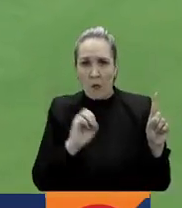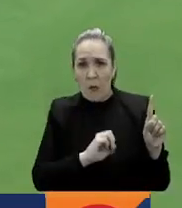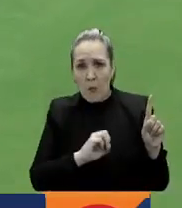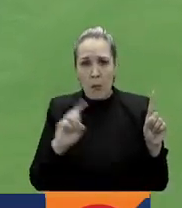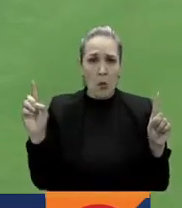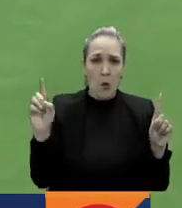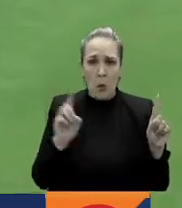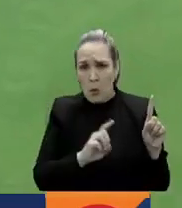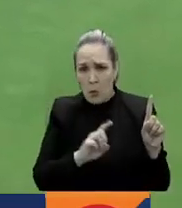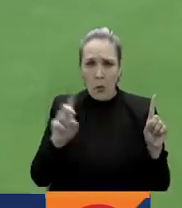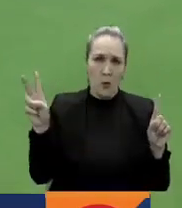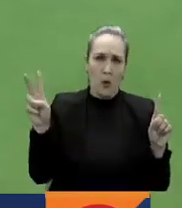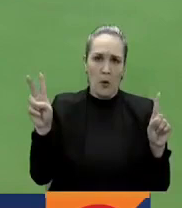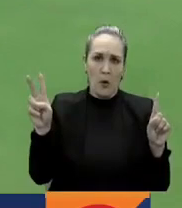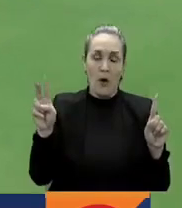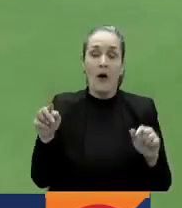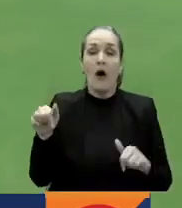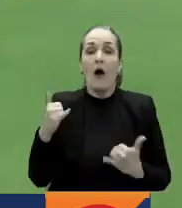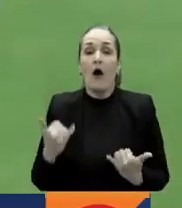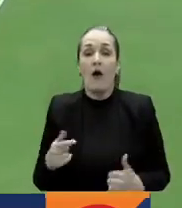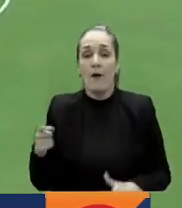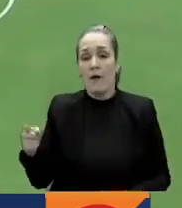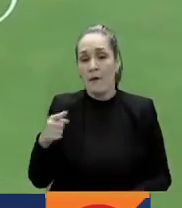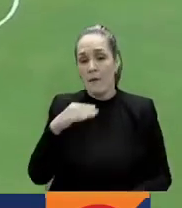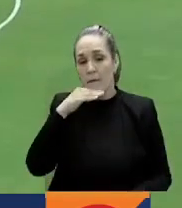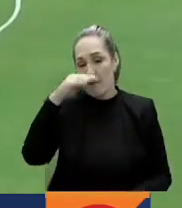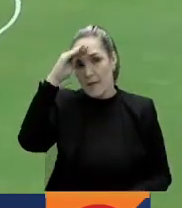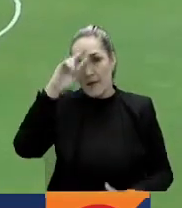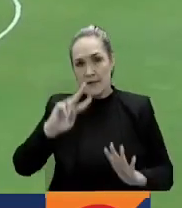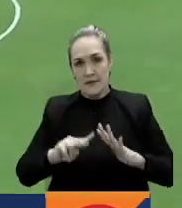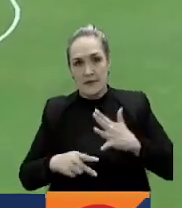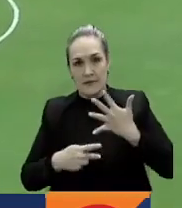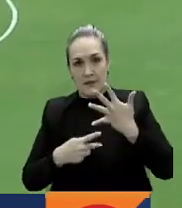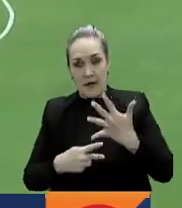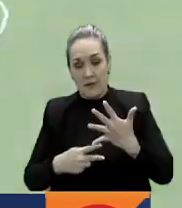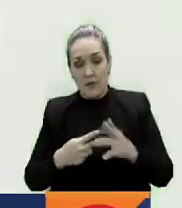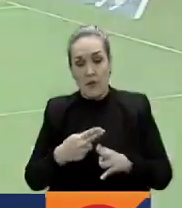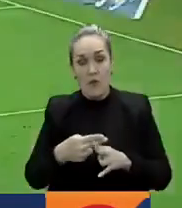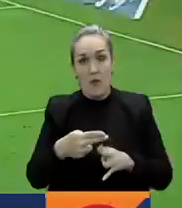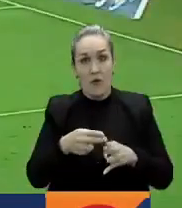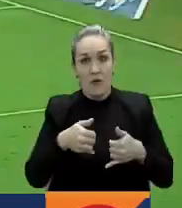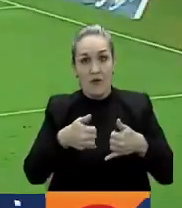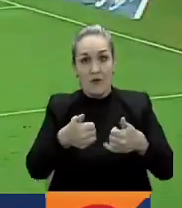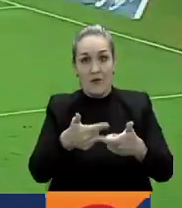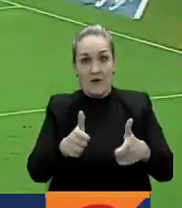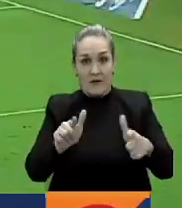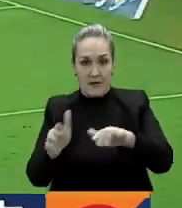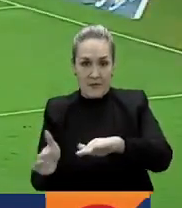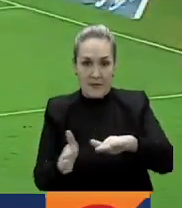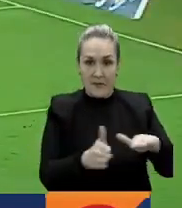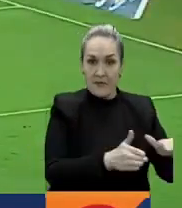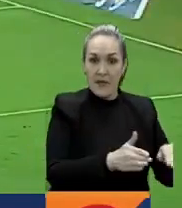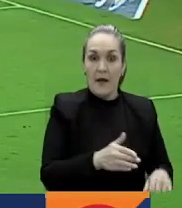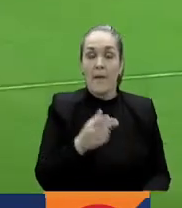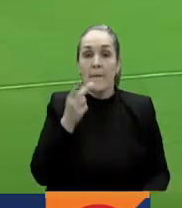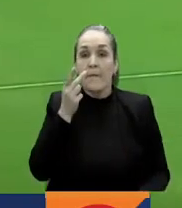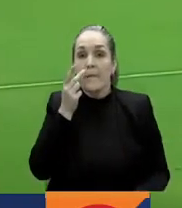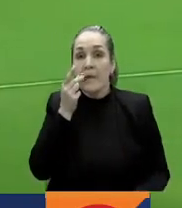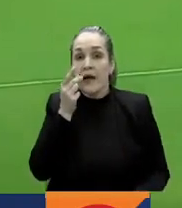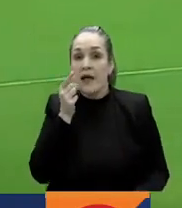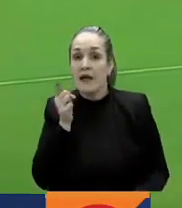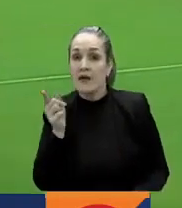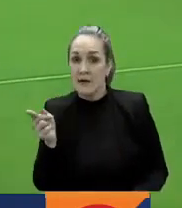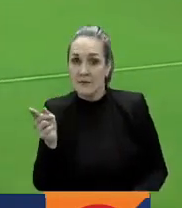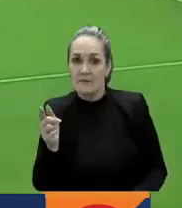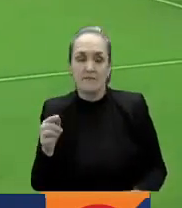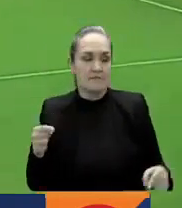Diver Cambindo los ponen séptimos en la tabla y los llenan de motivación previo a Copa Libertadores. En Pereira, Mate Cañas y Leones empataron